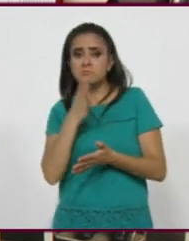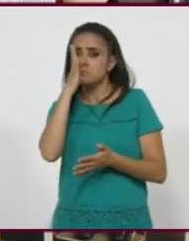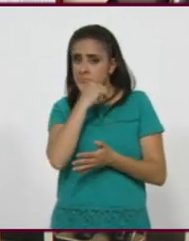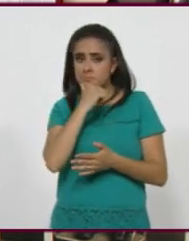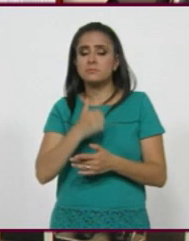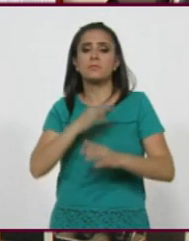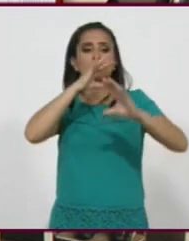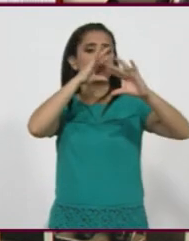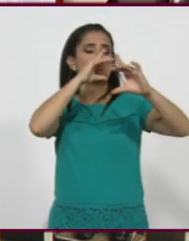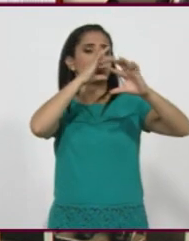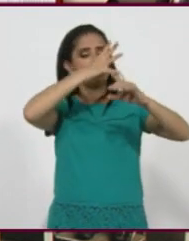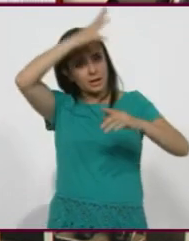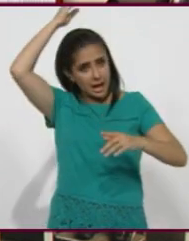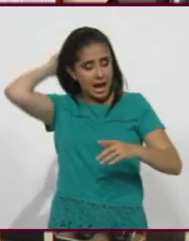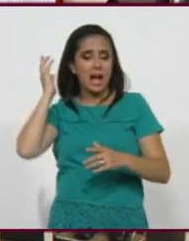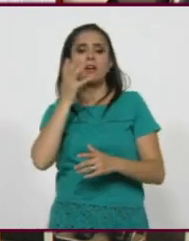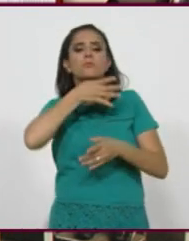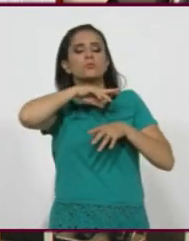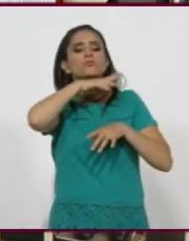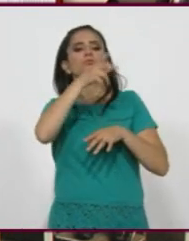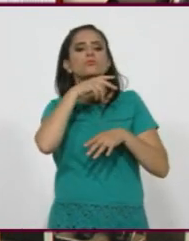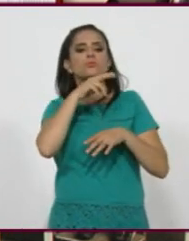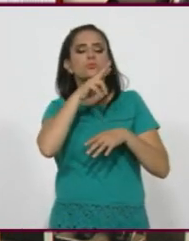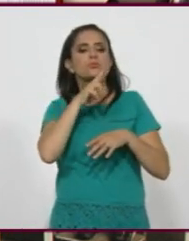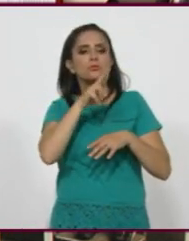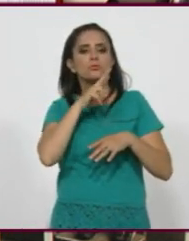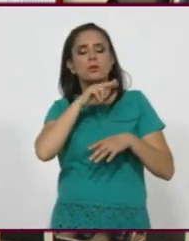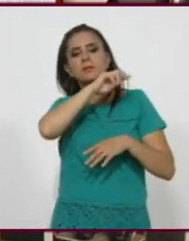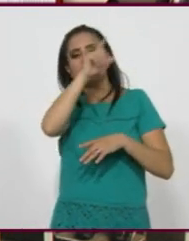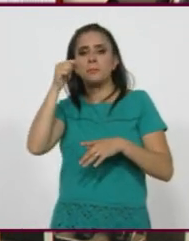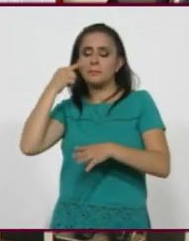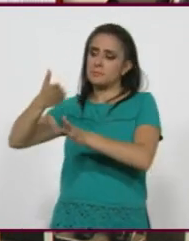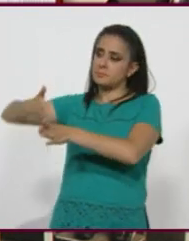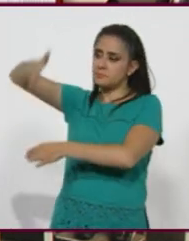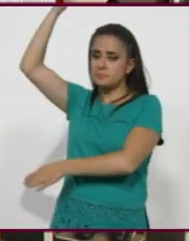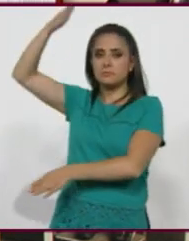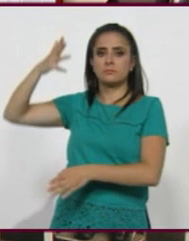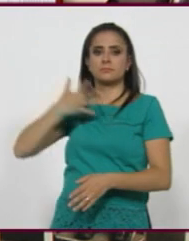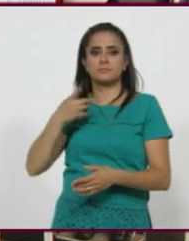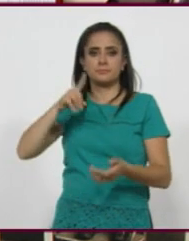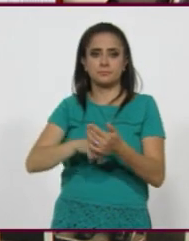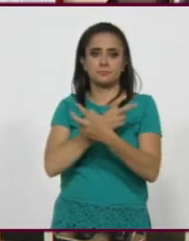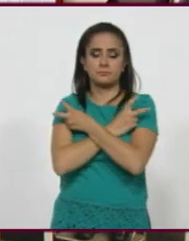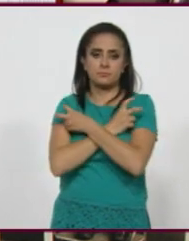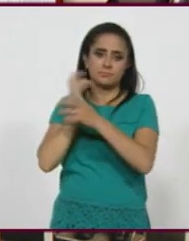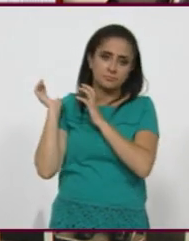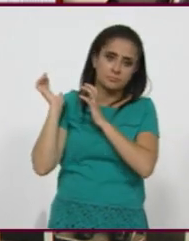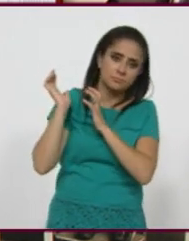las trompetas, los gallos, mi sombra atrapada en un muro. Ve desfilar a este costal de